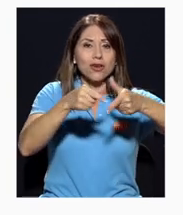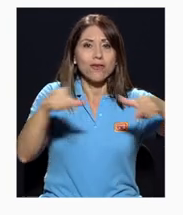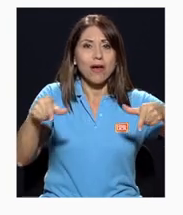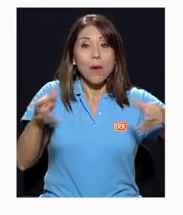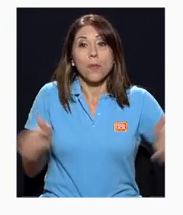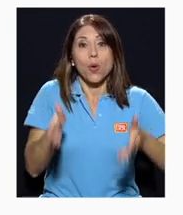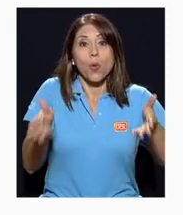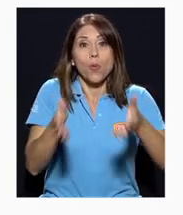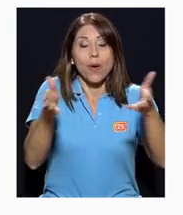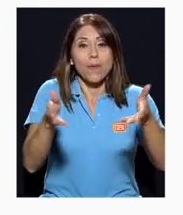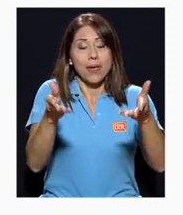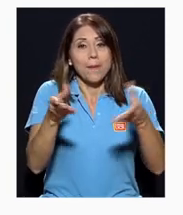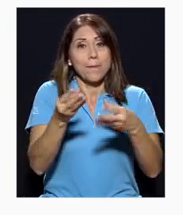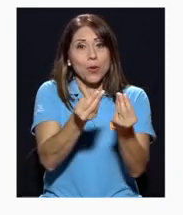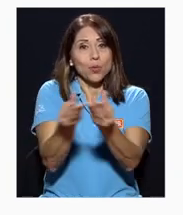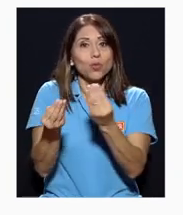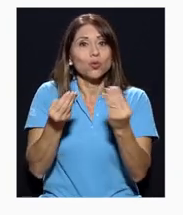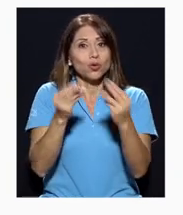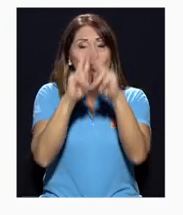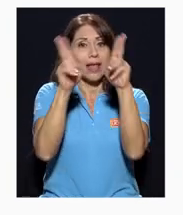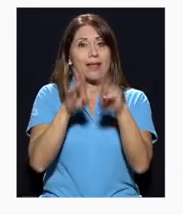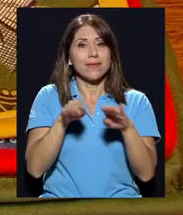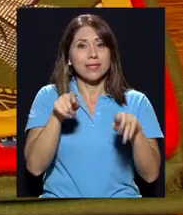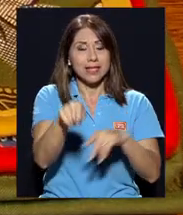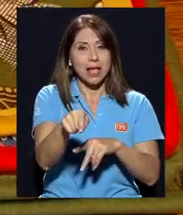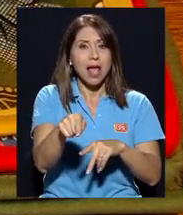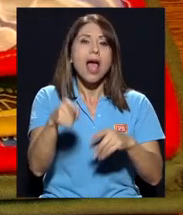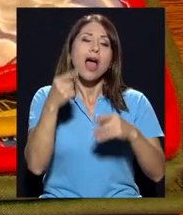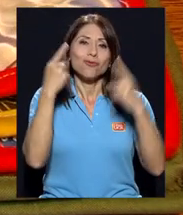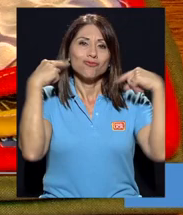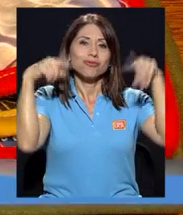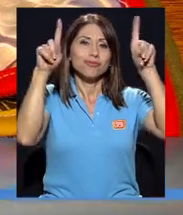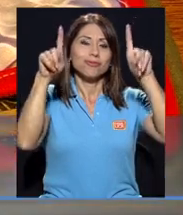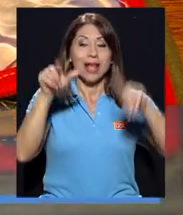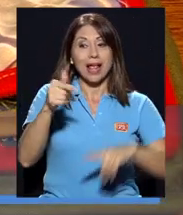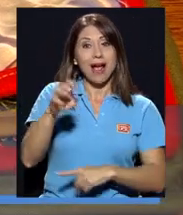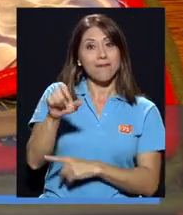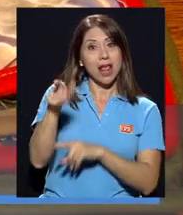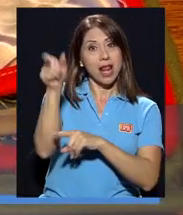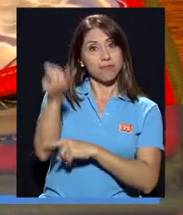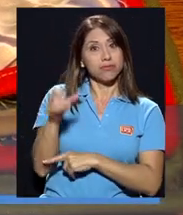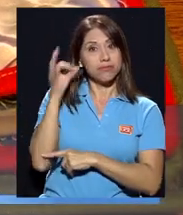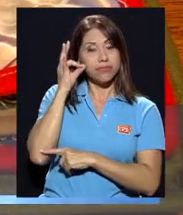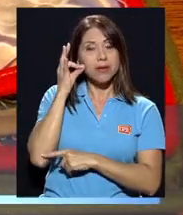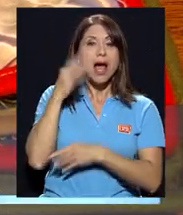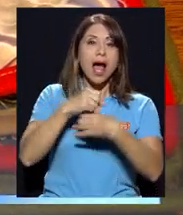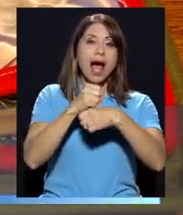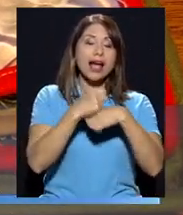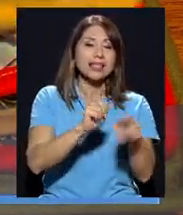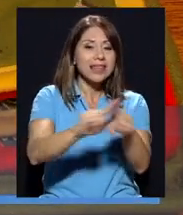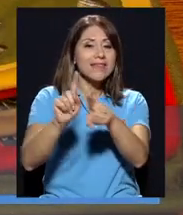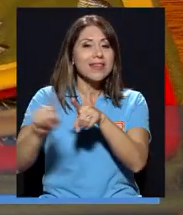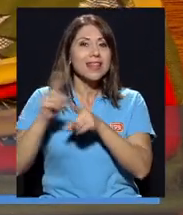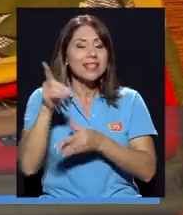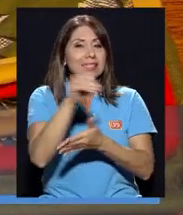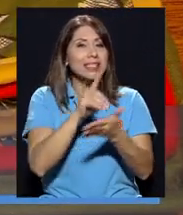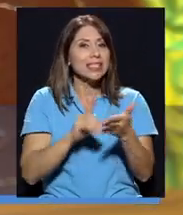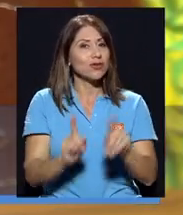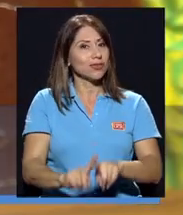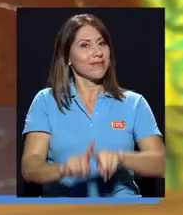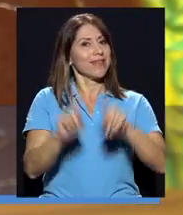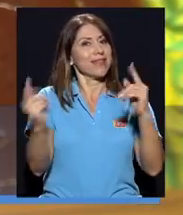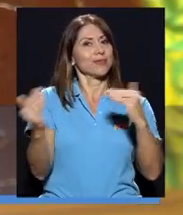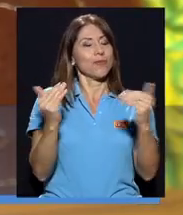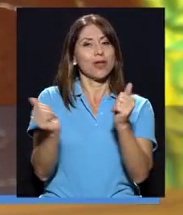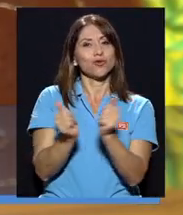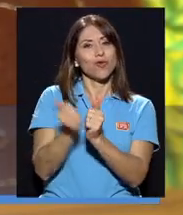línea, han sido parte de sus logros. Gabriela confecciona y diseña productos diferentes al quilting tradicional.